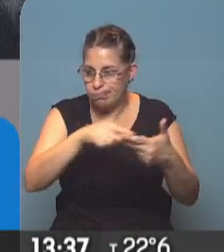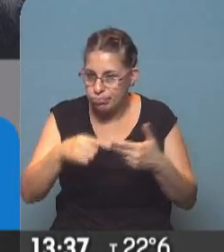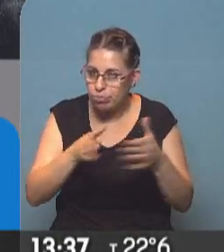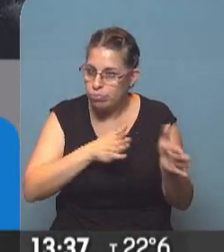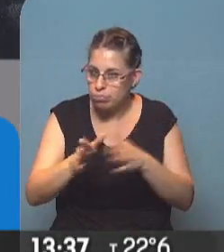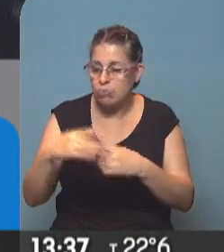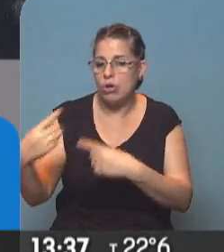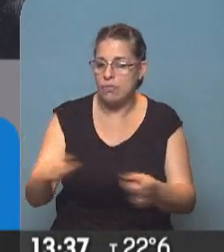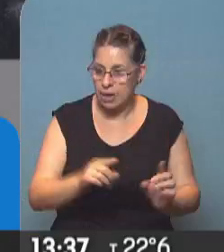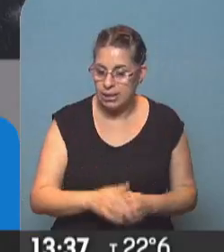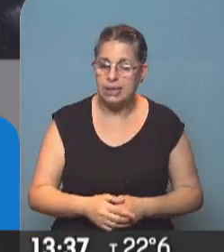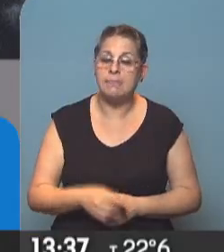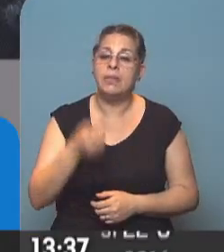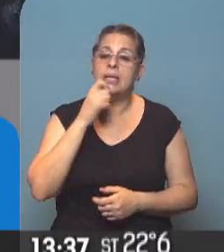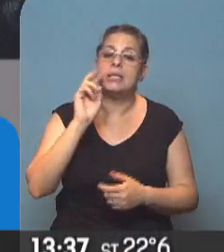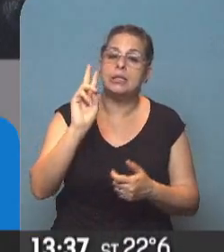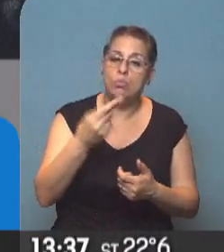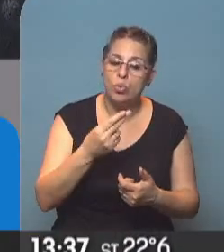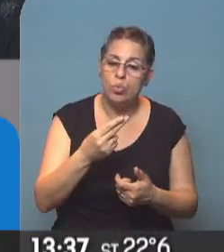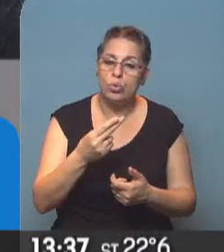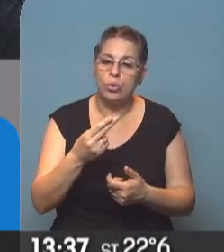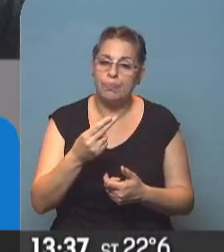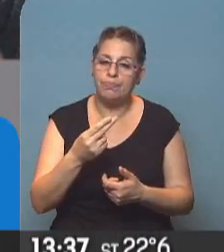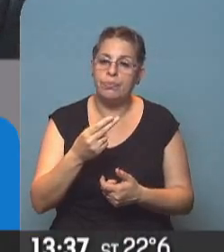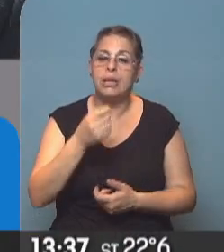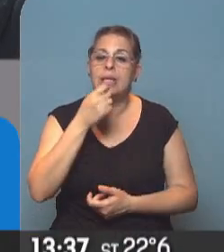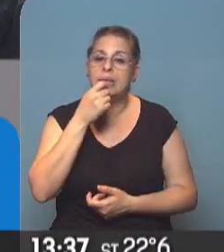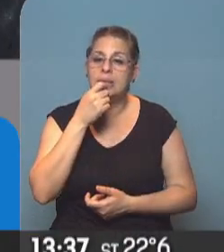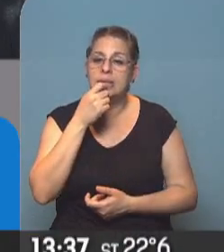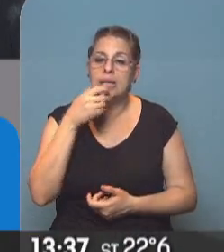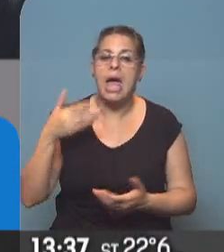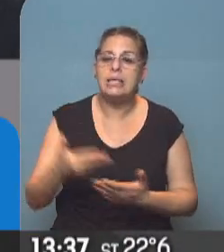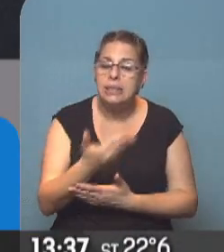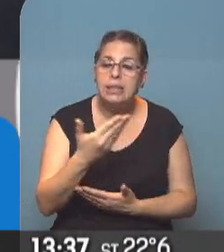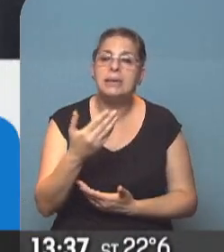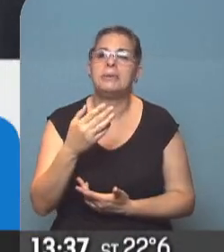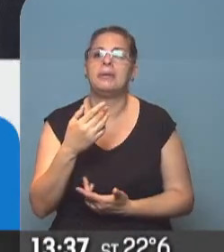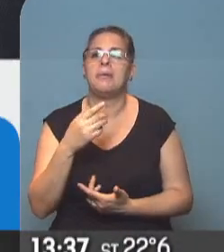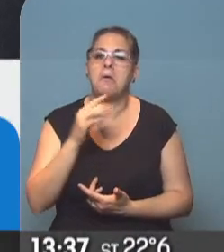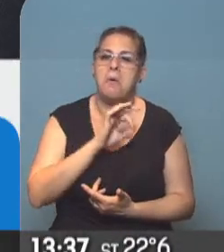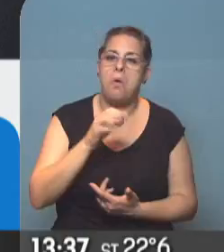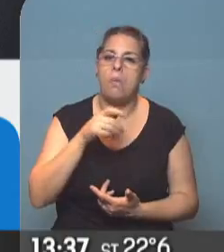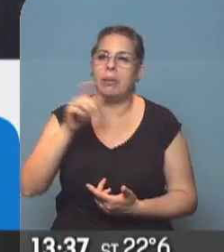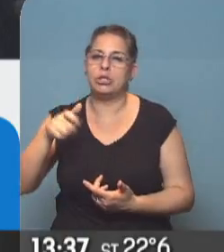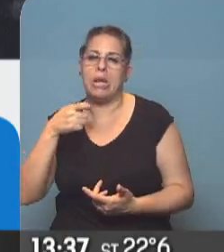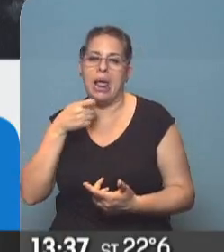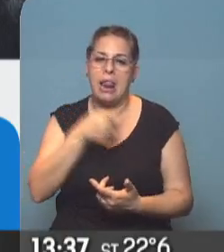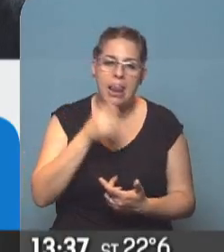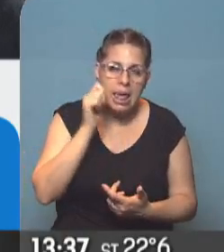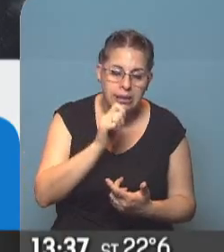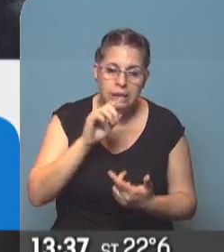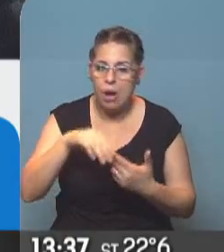Las hipótesis pueden ser si falleció, digamos, si él se accidentó, si fue ultimado, fue lastimado, o si